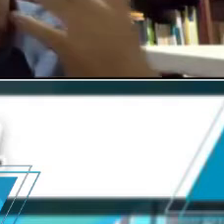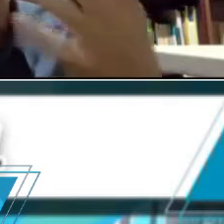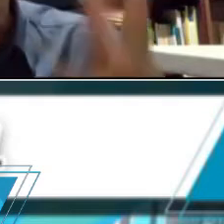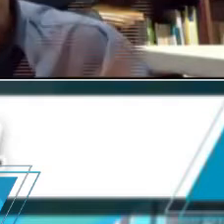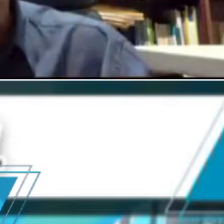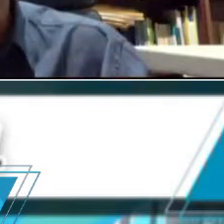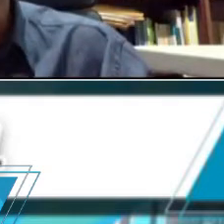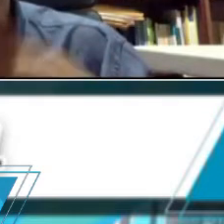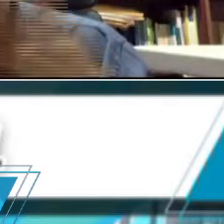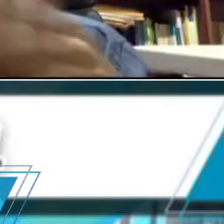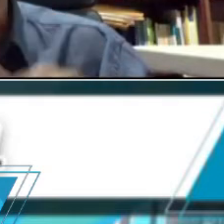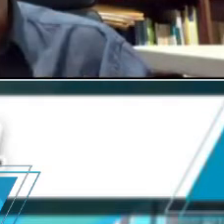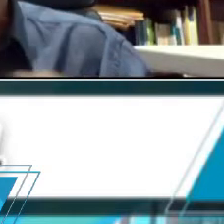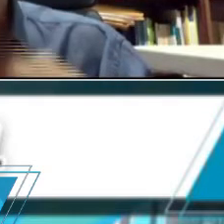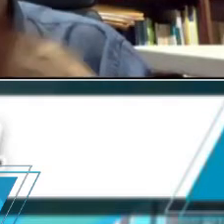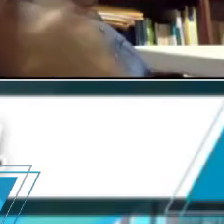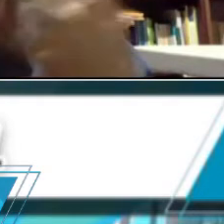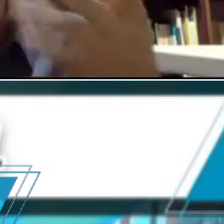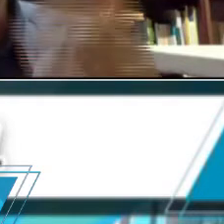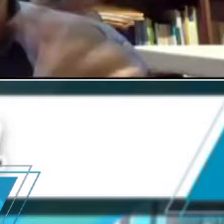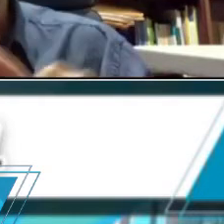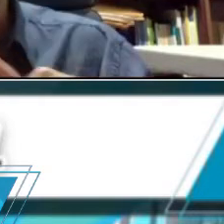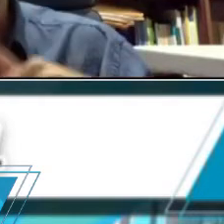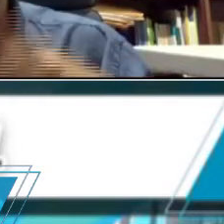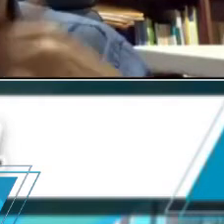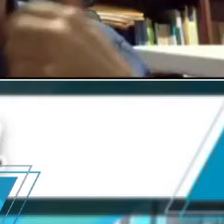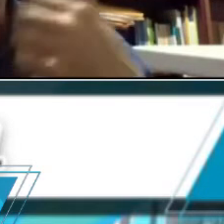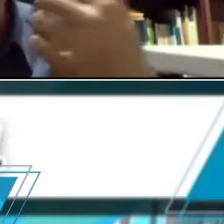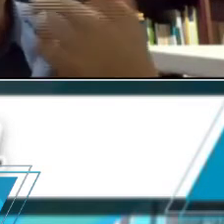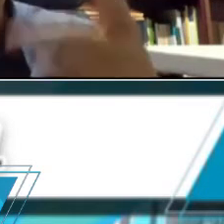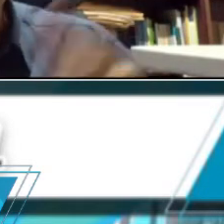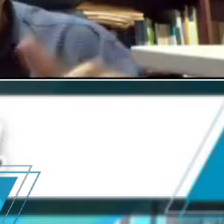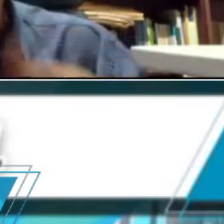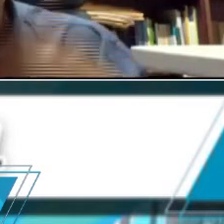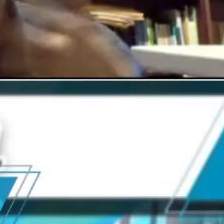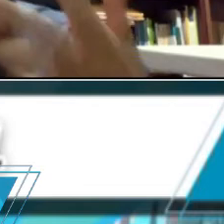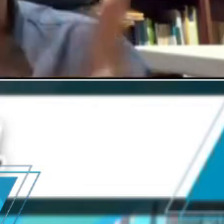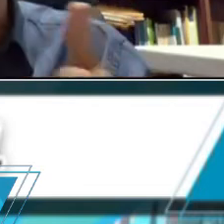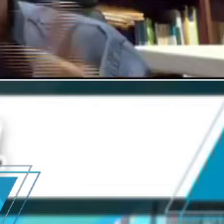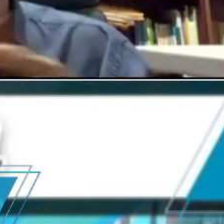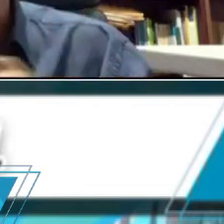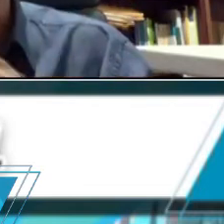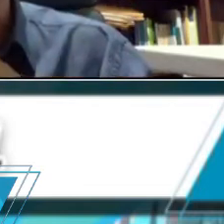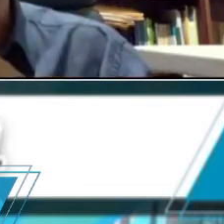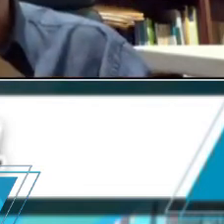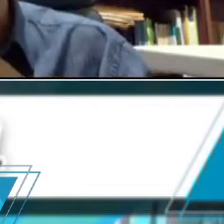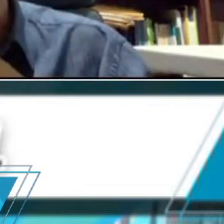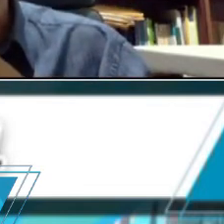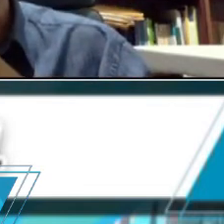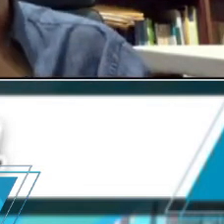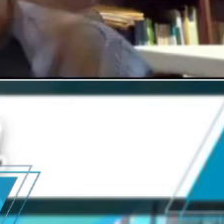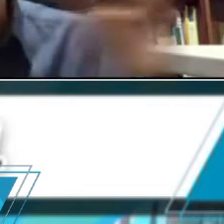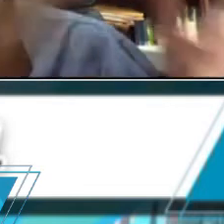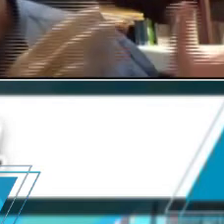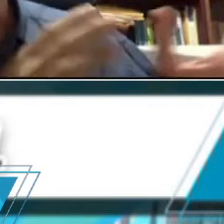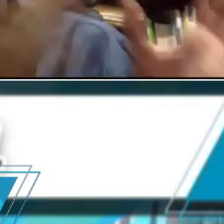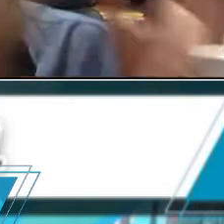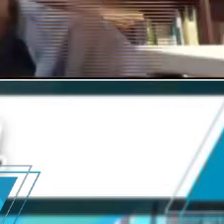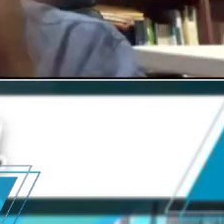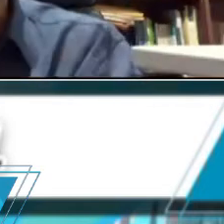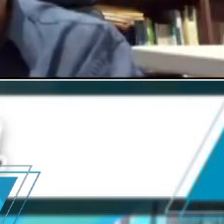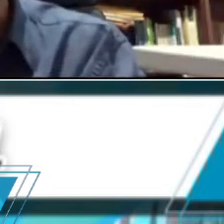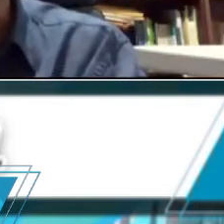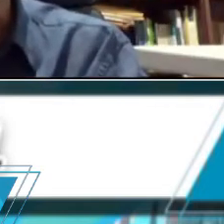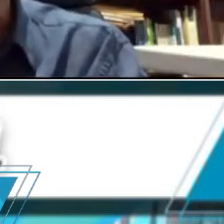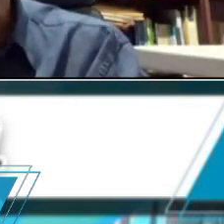eso va a estimular más la usura de los prestamistas ilegales en la economía. Recordemos que ante una necesidad la